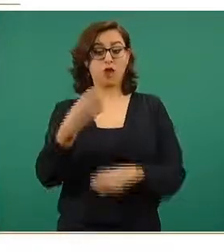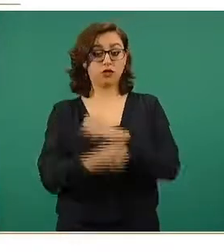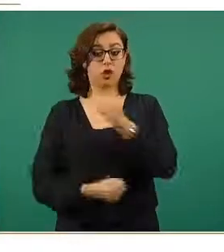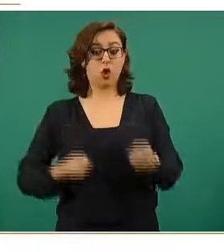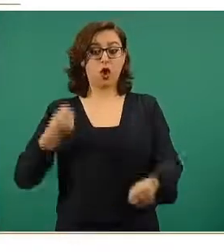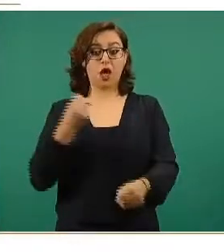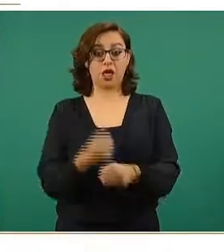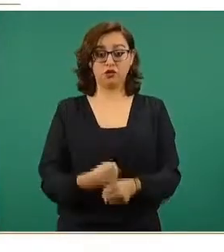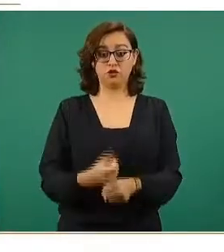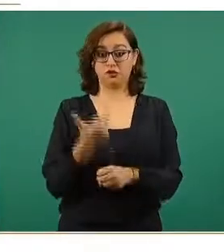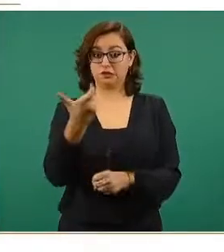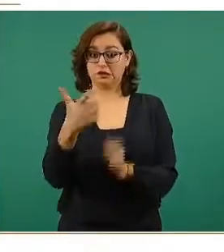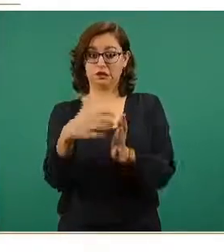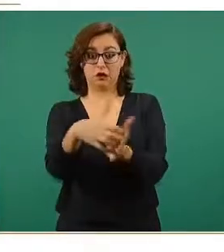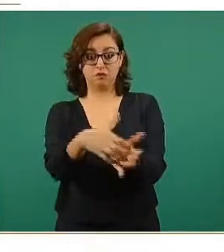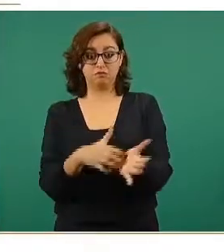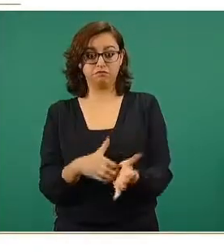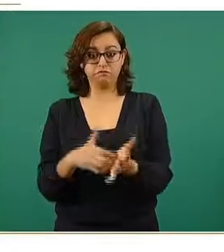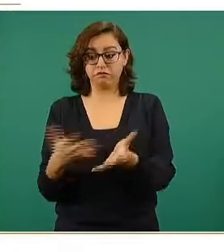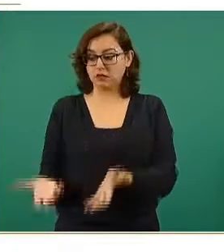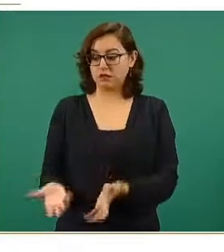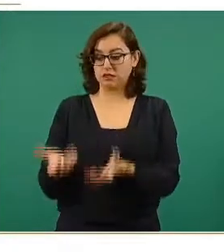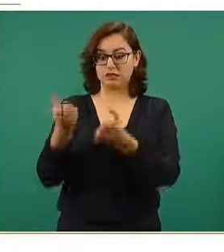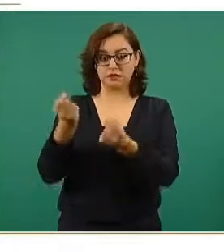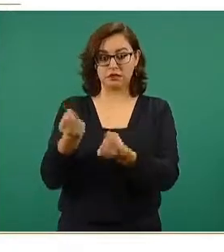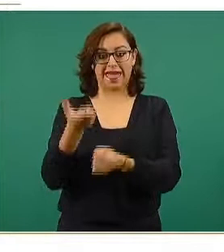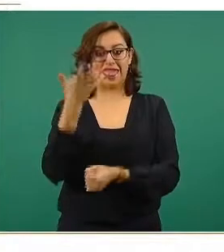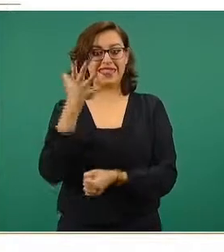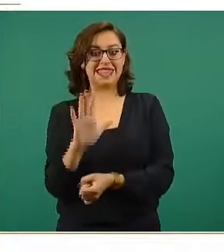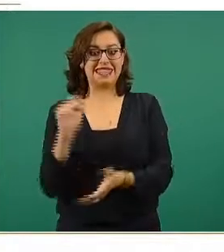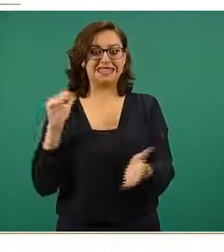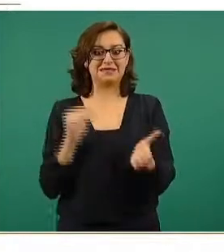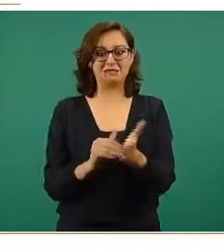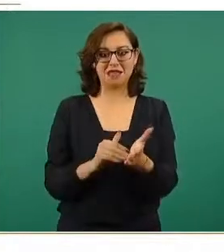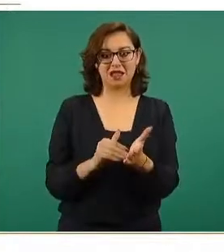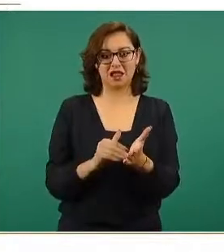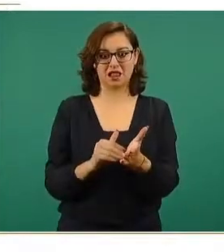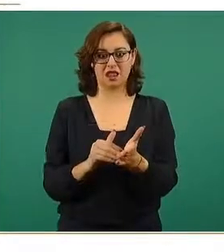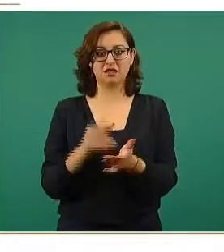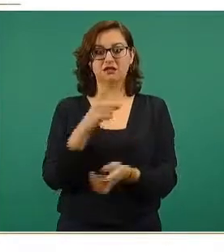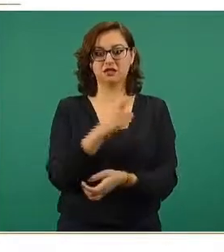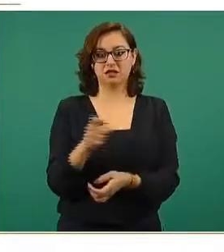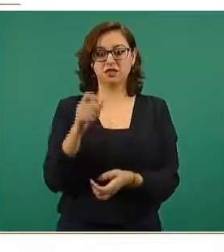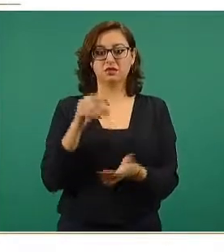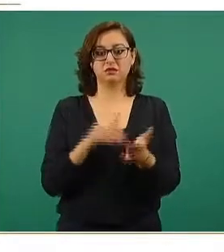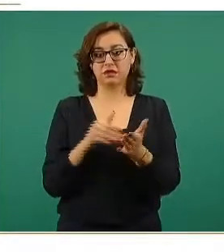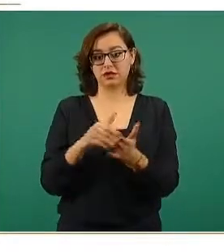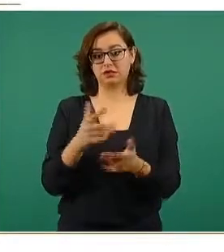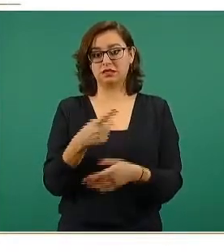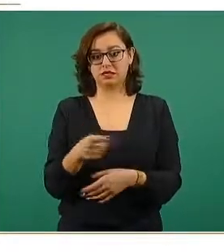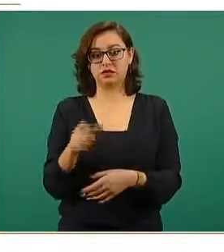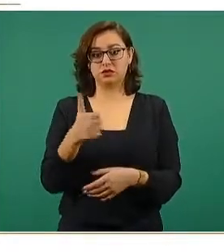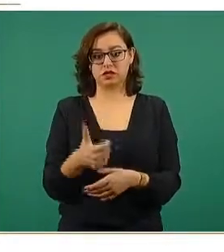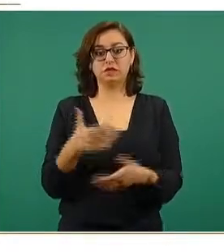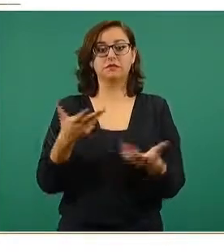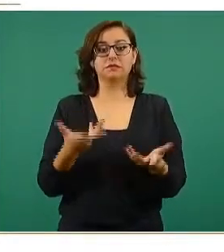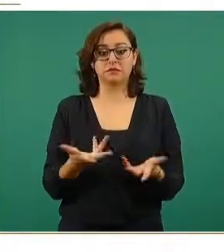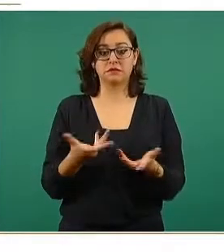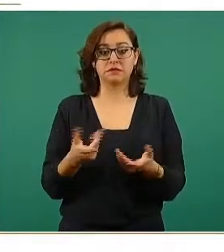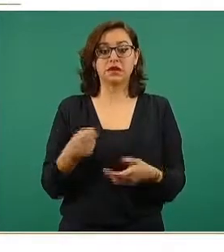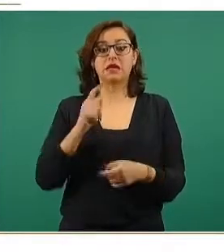con cálculos que pueden aún variar y tener actualizaciones respecto de la inflación,